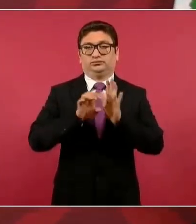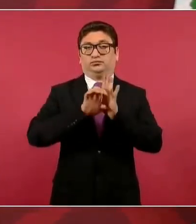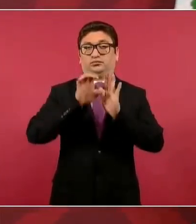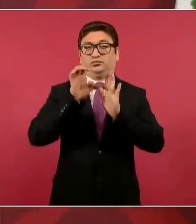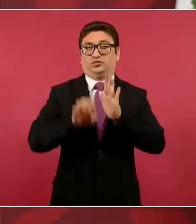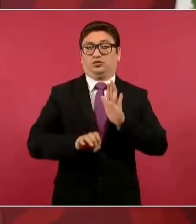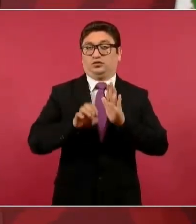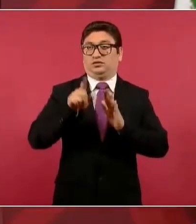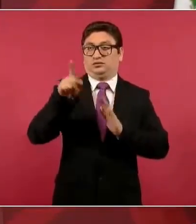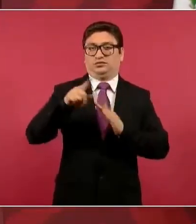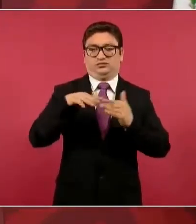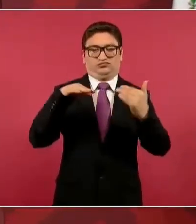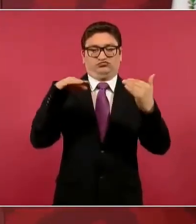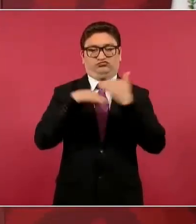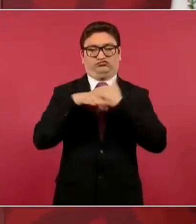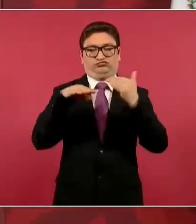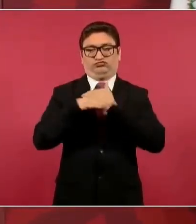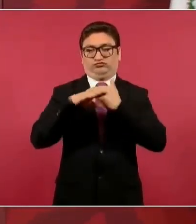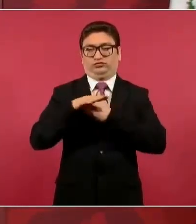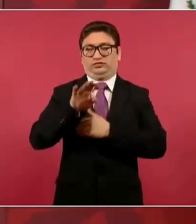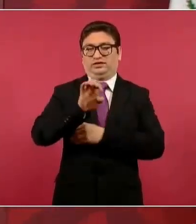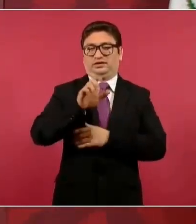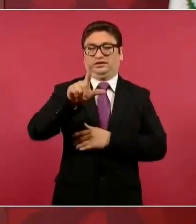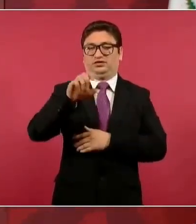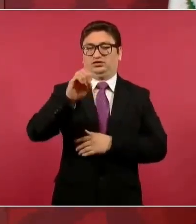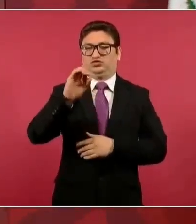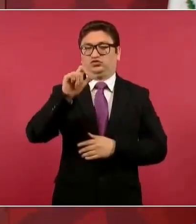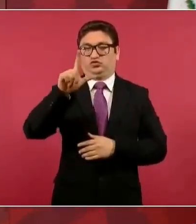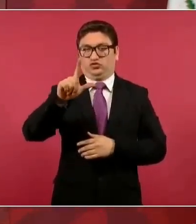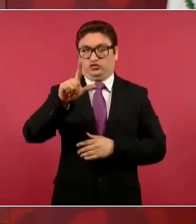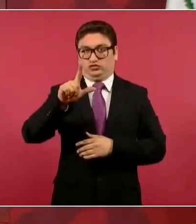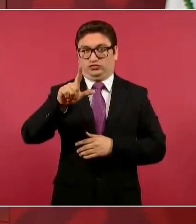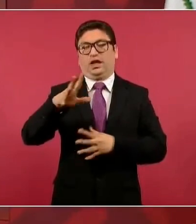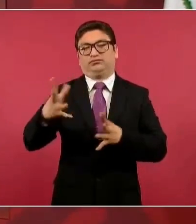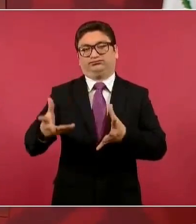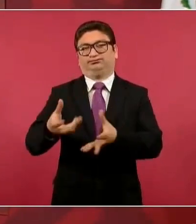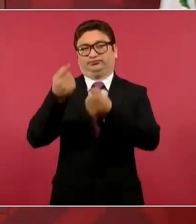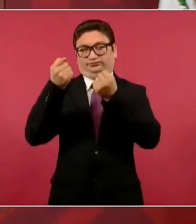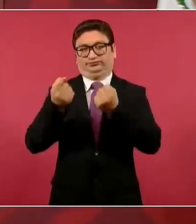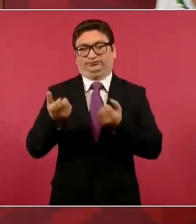autopista del Sol la rescataron.